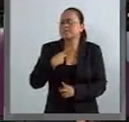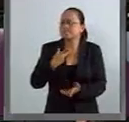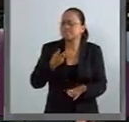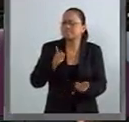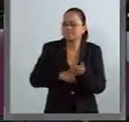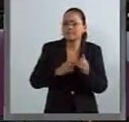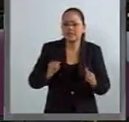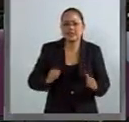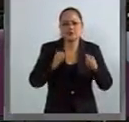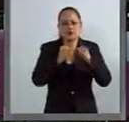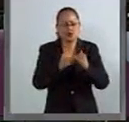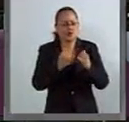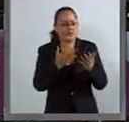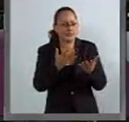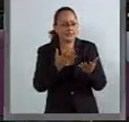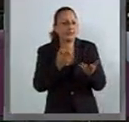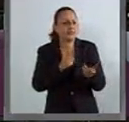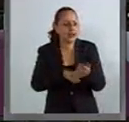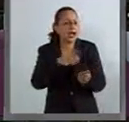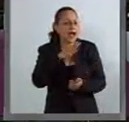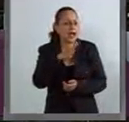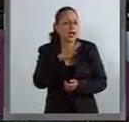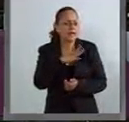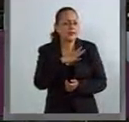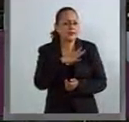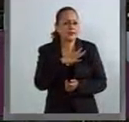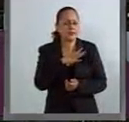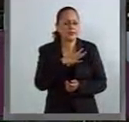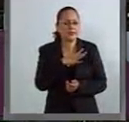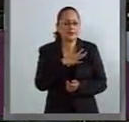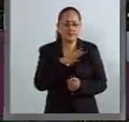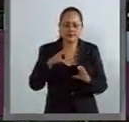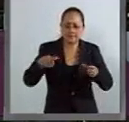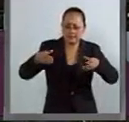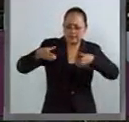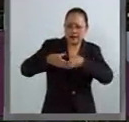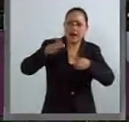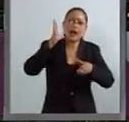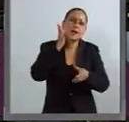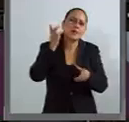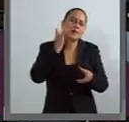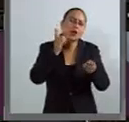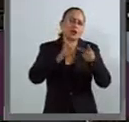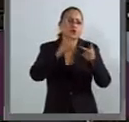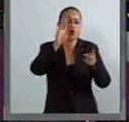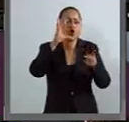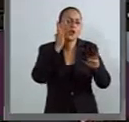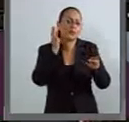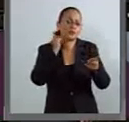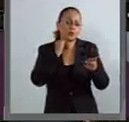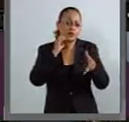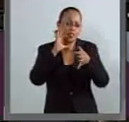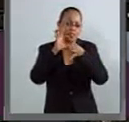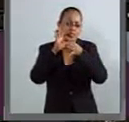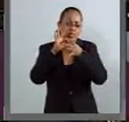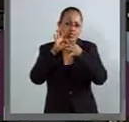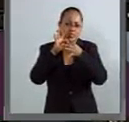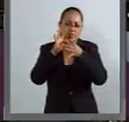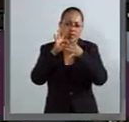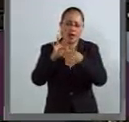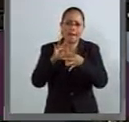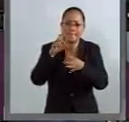instituciones legislativas que están sincronizadas con los nuevos